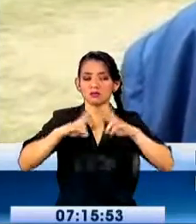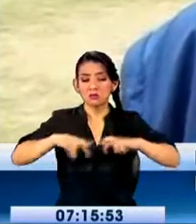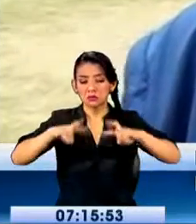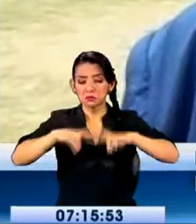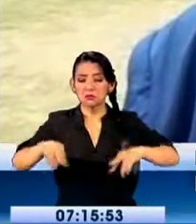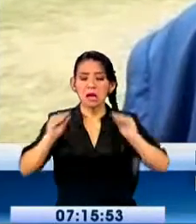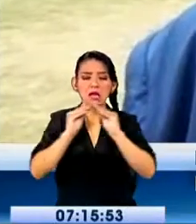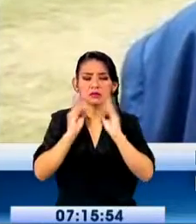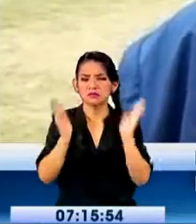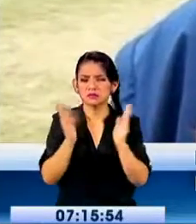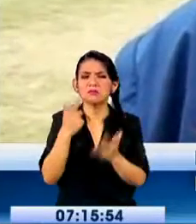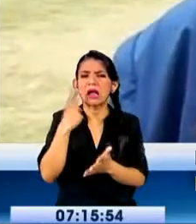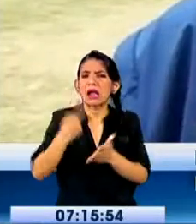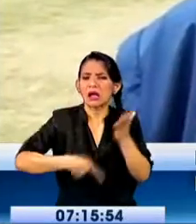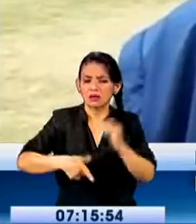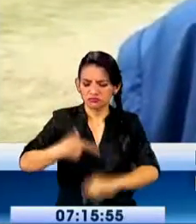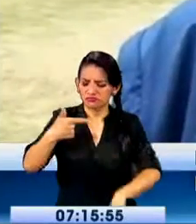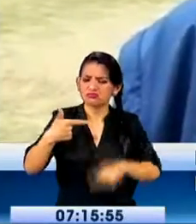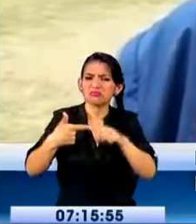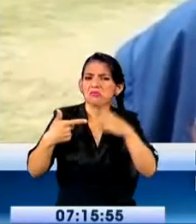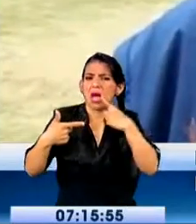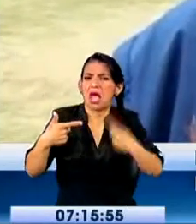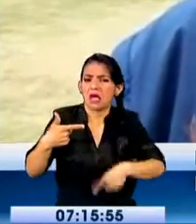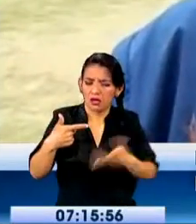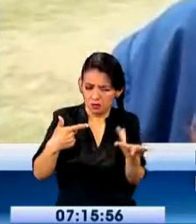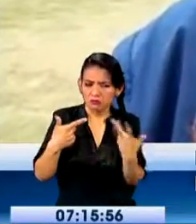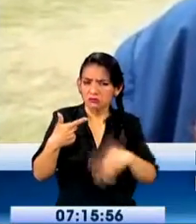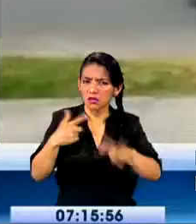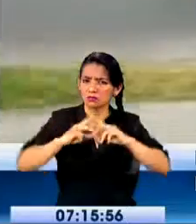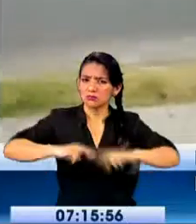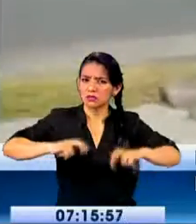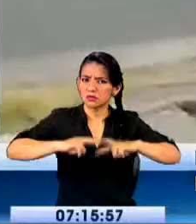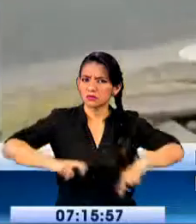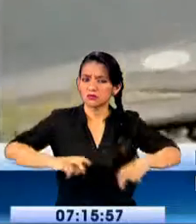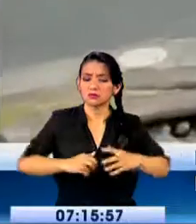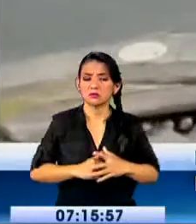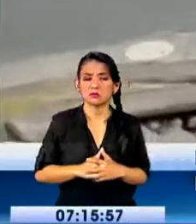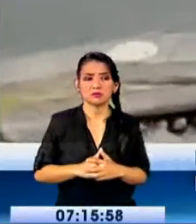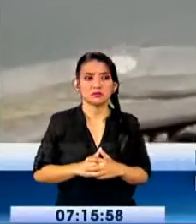indagaciones para ver cuál era el propósito o el fin de portar este tipo de